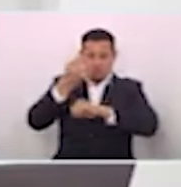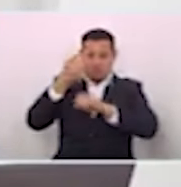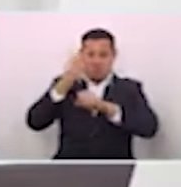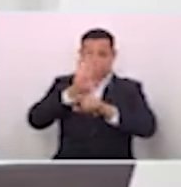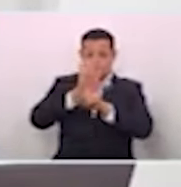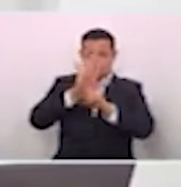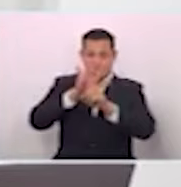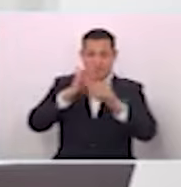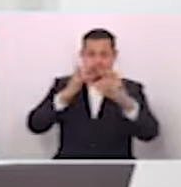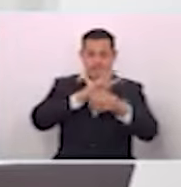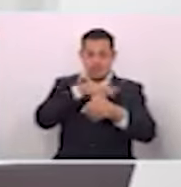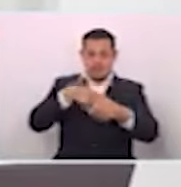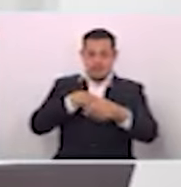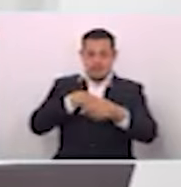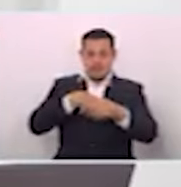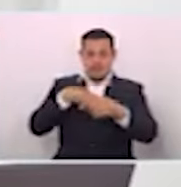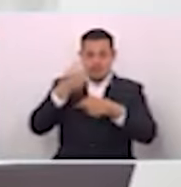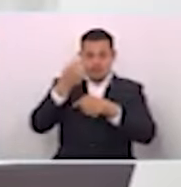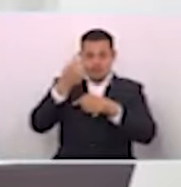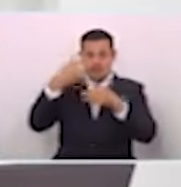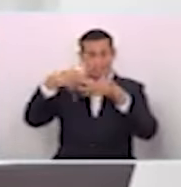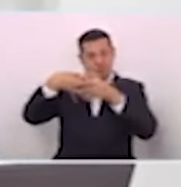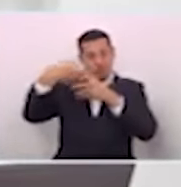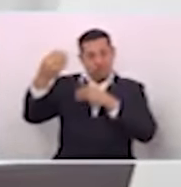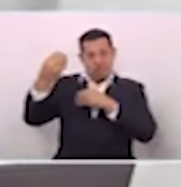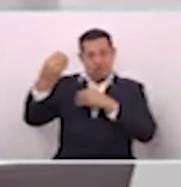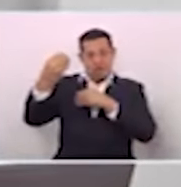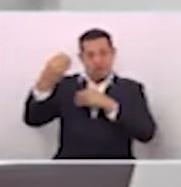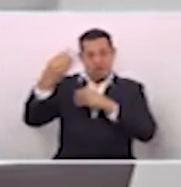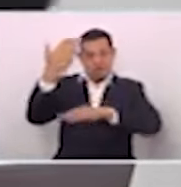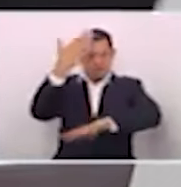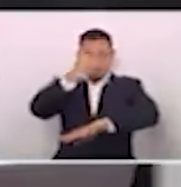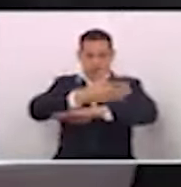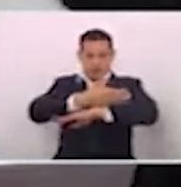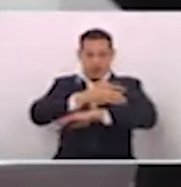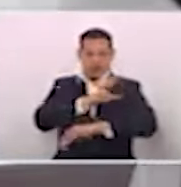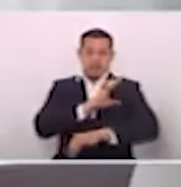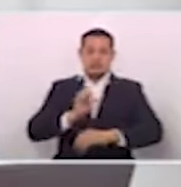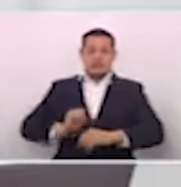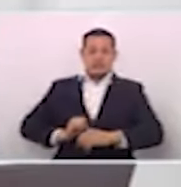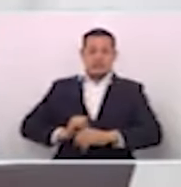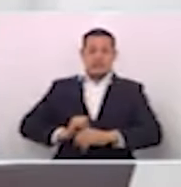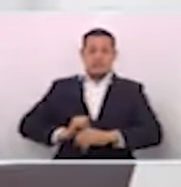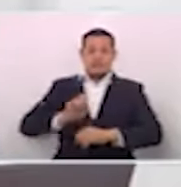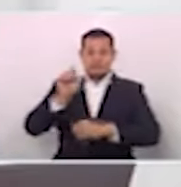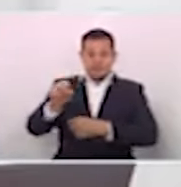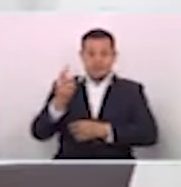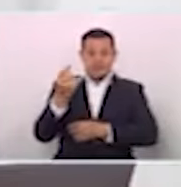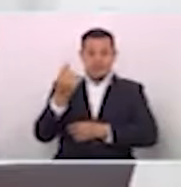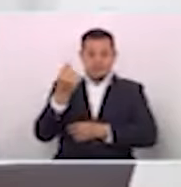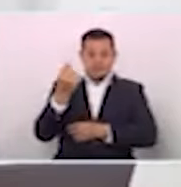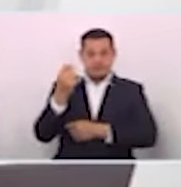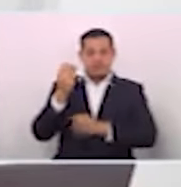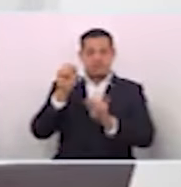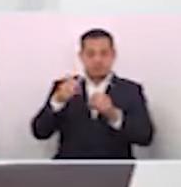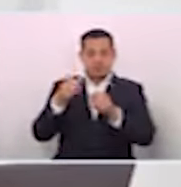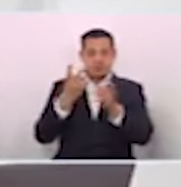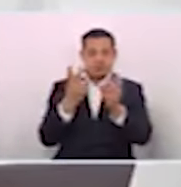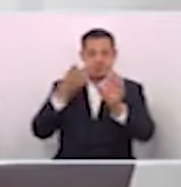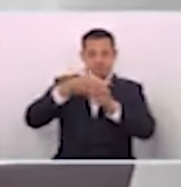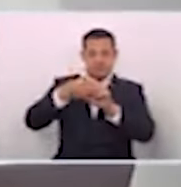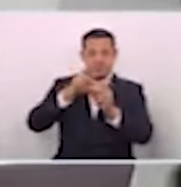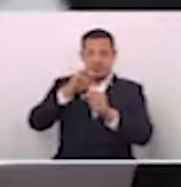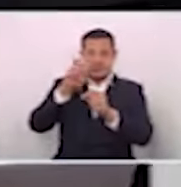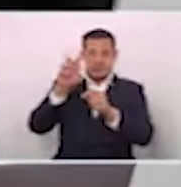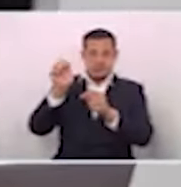empresa pero este capital de trabajo se encuentra fuera de la frontera de nuestro país ese capital sea considerado